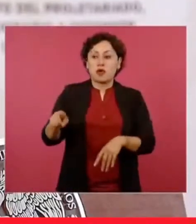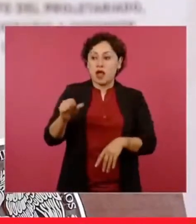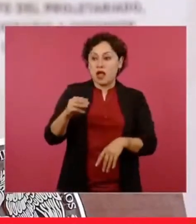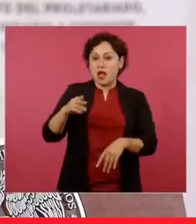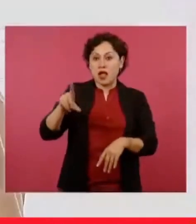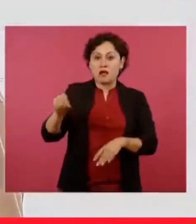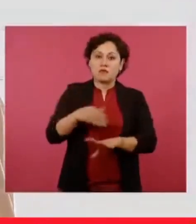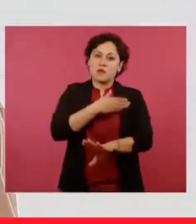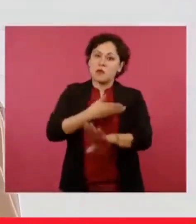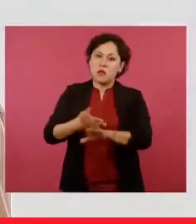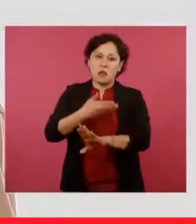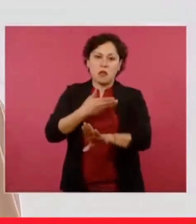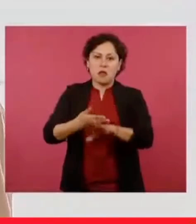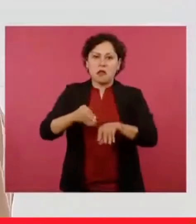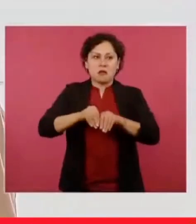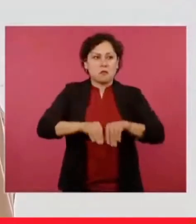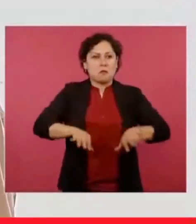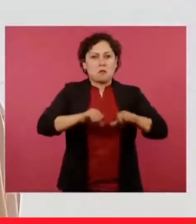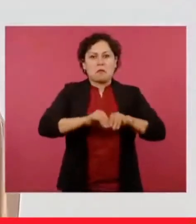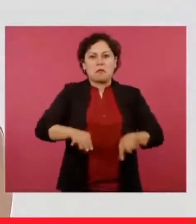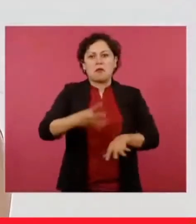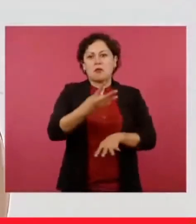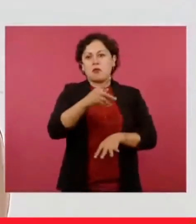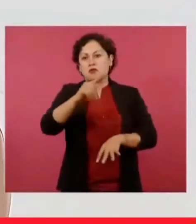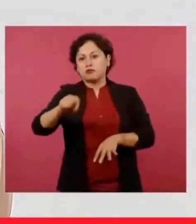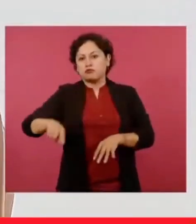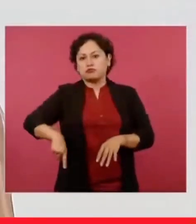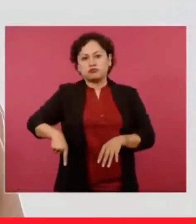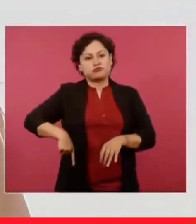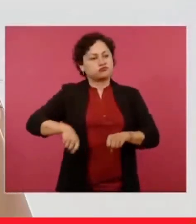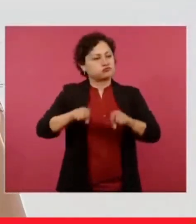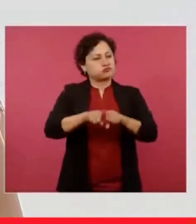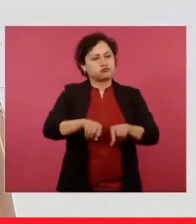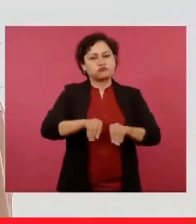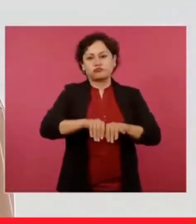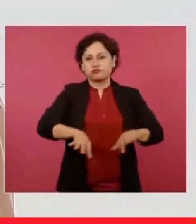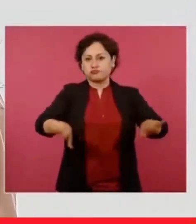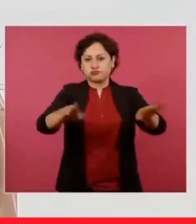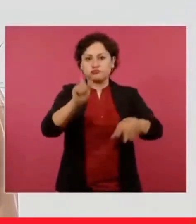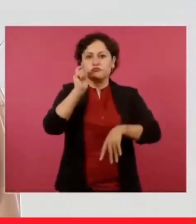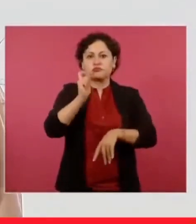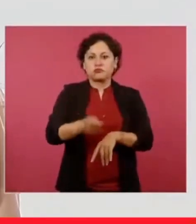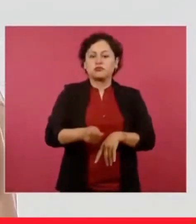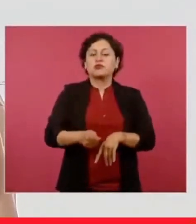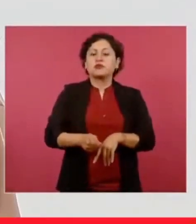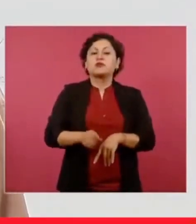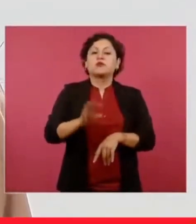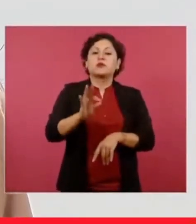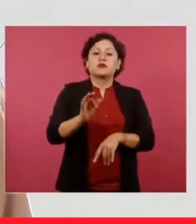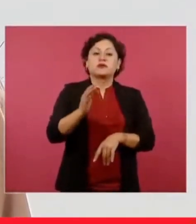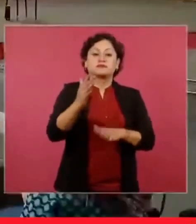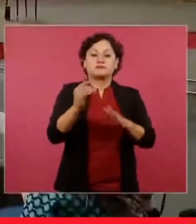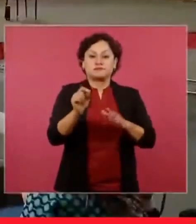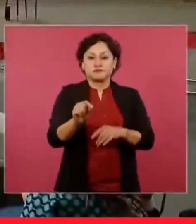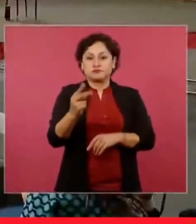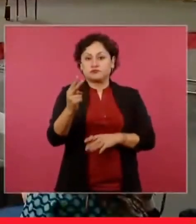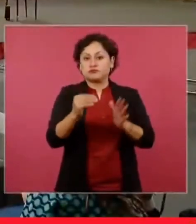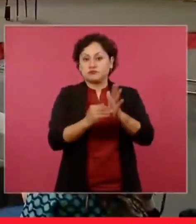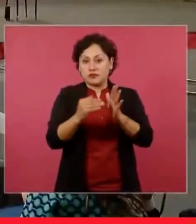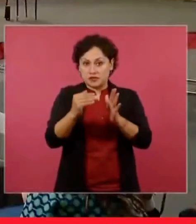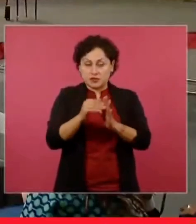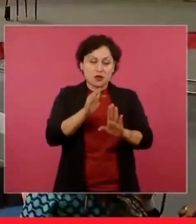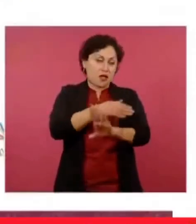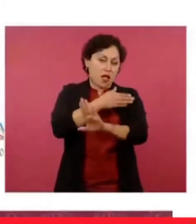Obrador y al gobierno de la Cuarta Transformación. Se han contabilizado 32.5 millones de menciones de ataque. La